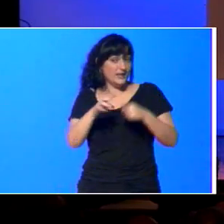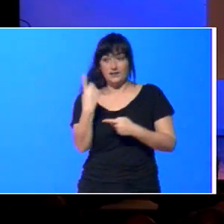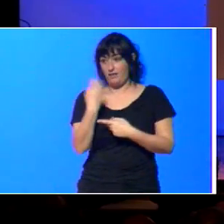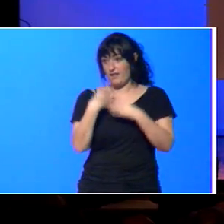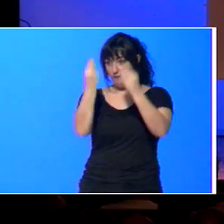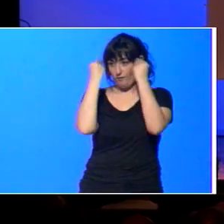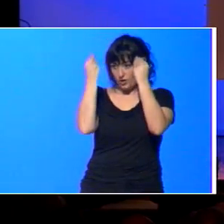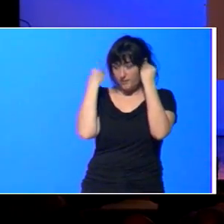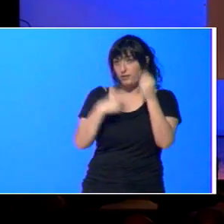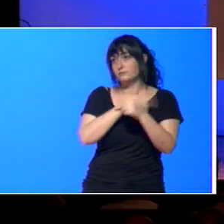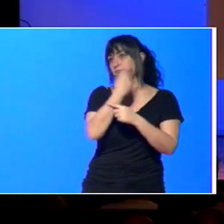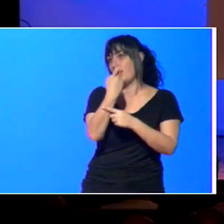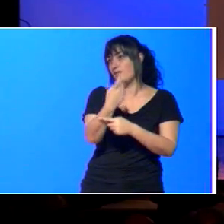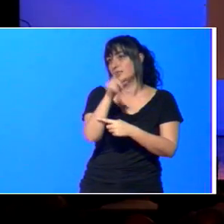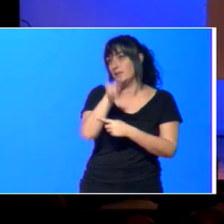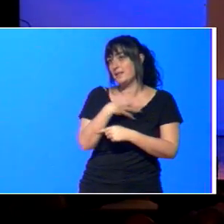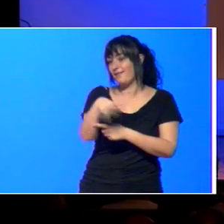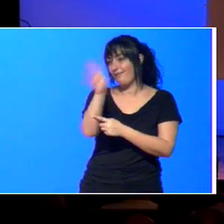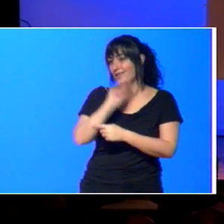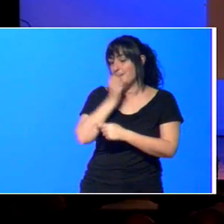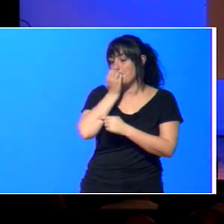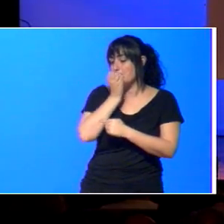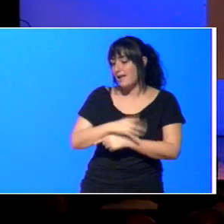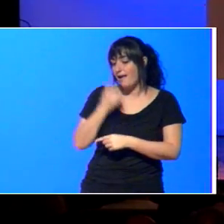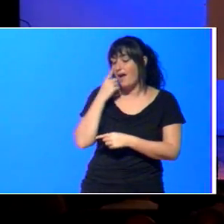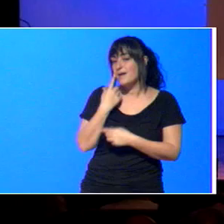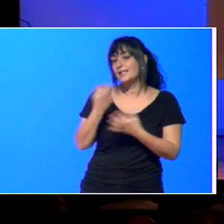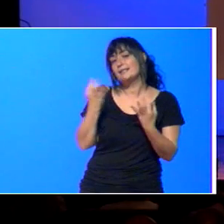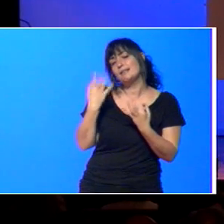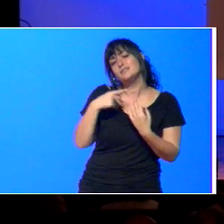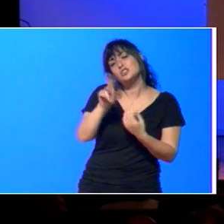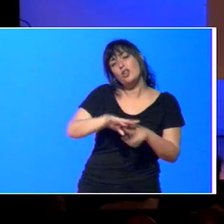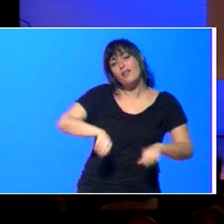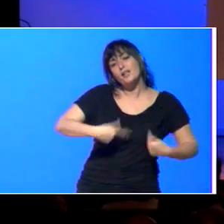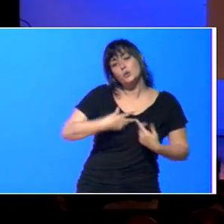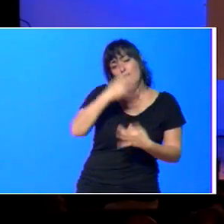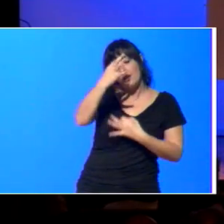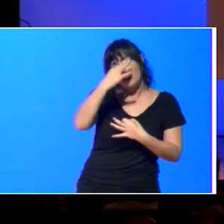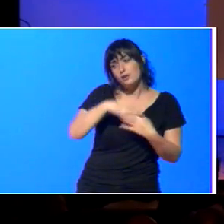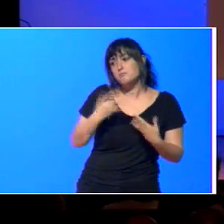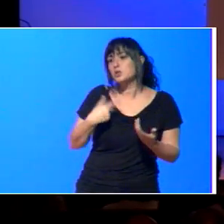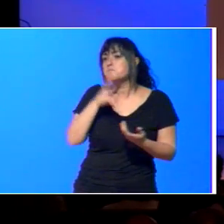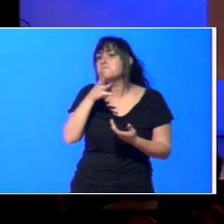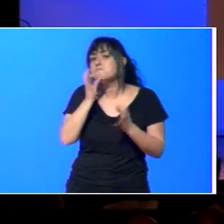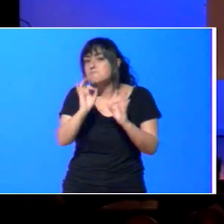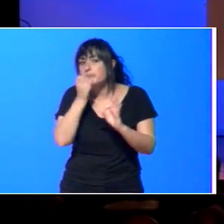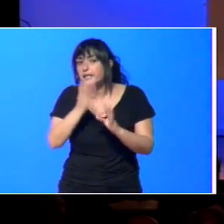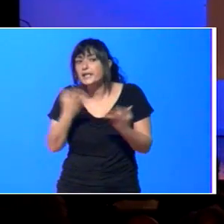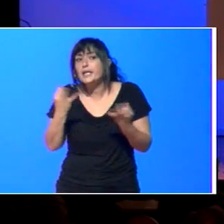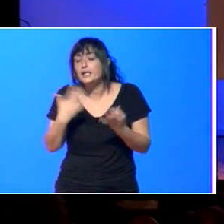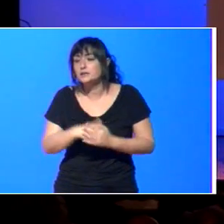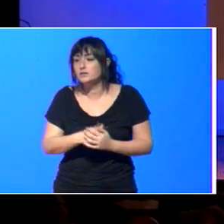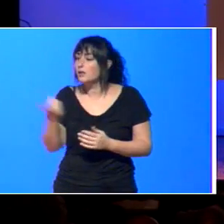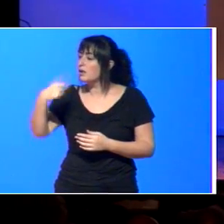que sensibilizarnos y tenemos que entender bien qué es eso de los ajustes razonables, no razonables y qué quiere decir todo eso, ¿cómo veis